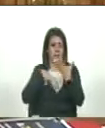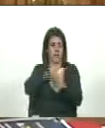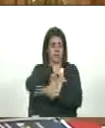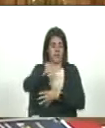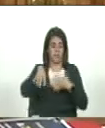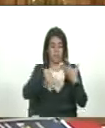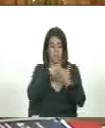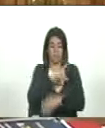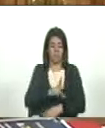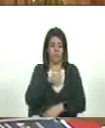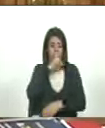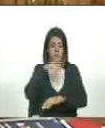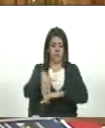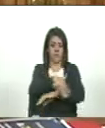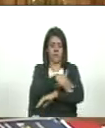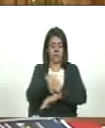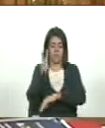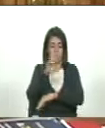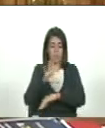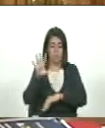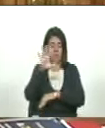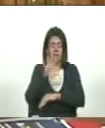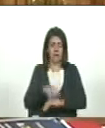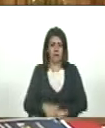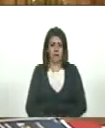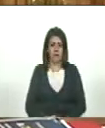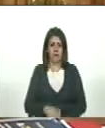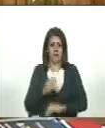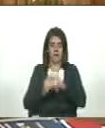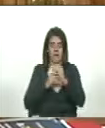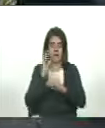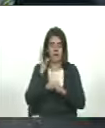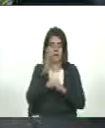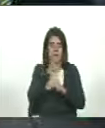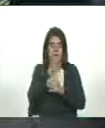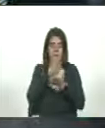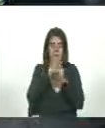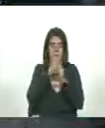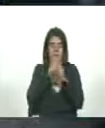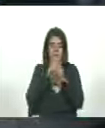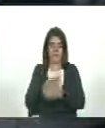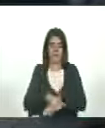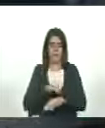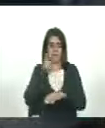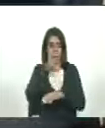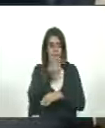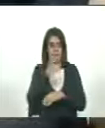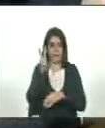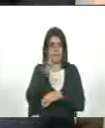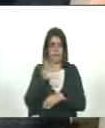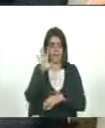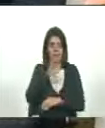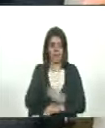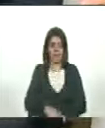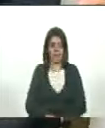violencia extremista tomó las calles de Venezuela para cercenar la tranquilidad del pueblo